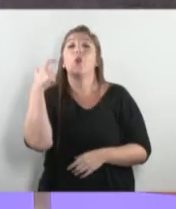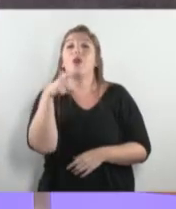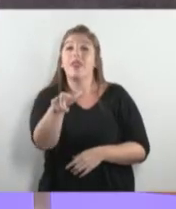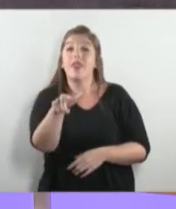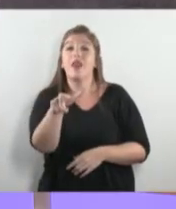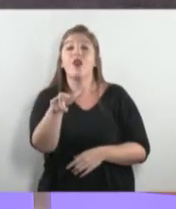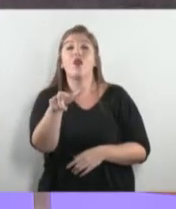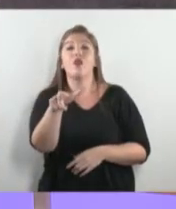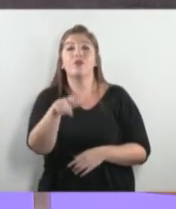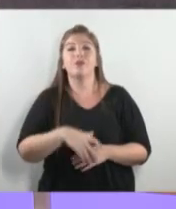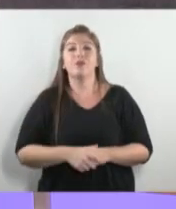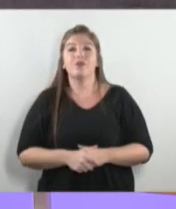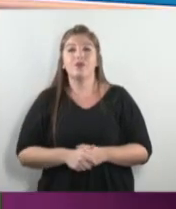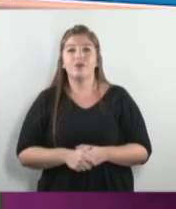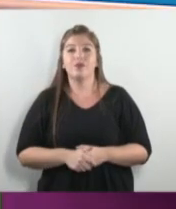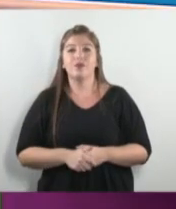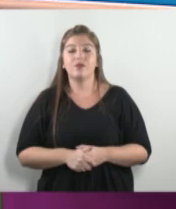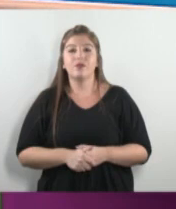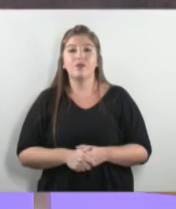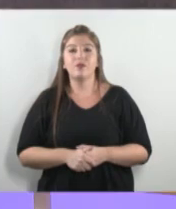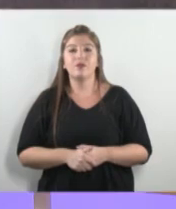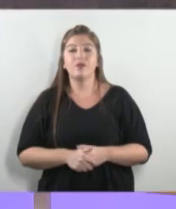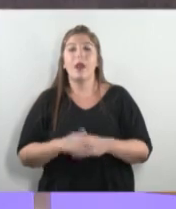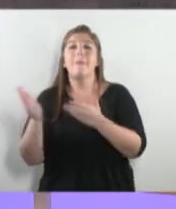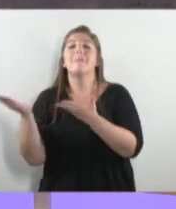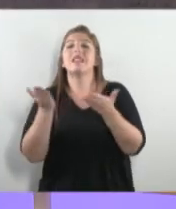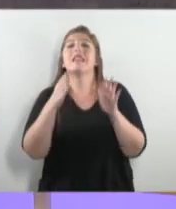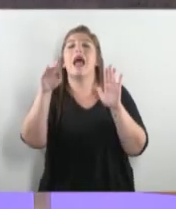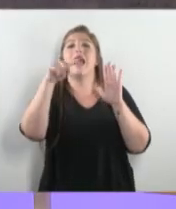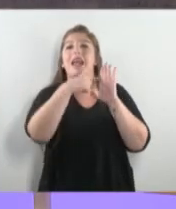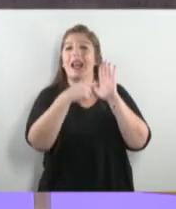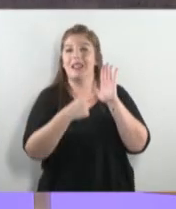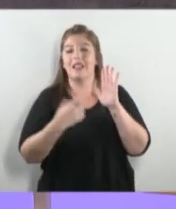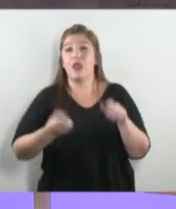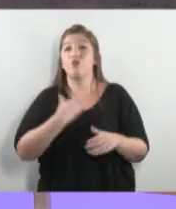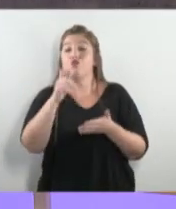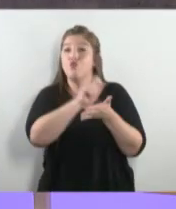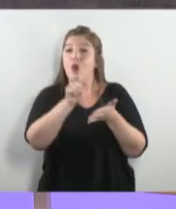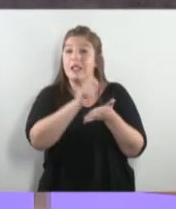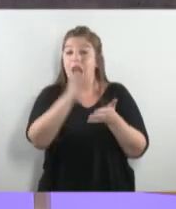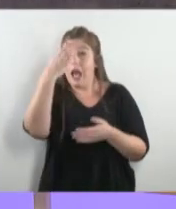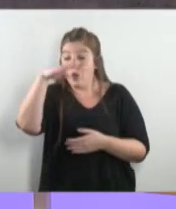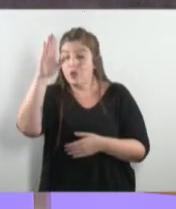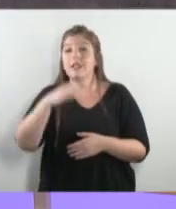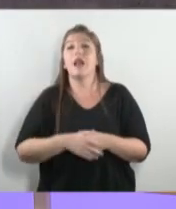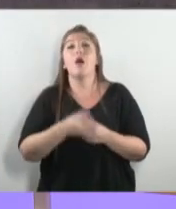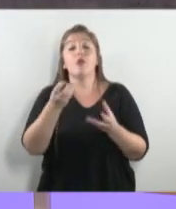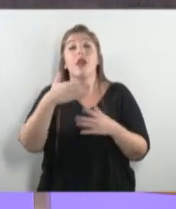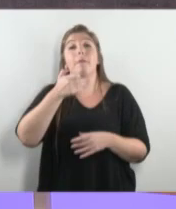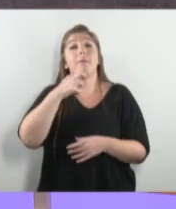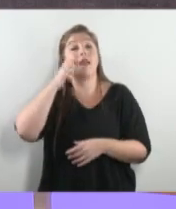se nos presenta las características de la poesía gauchesca, porque según tengo entendido, el Martín